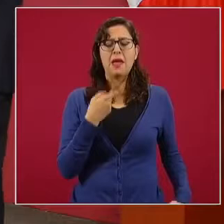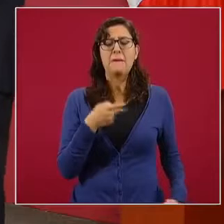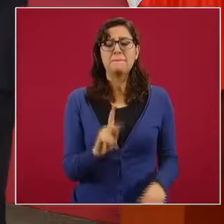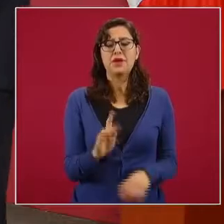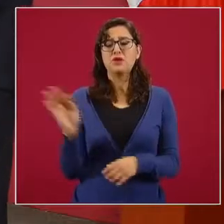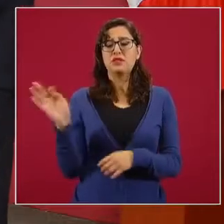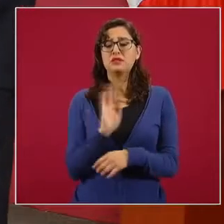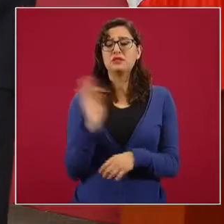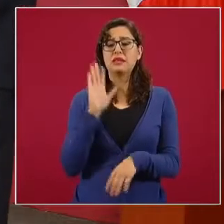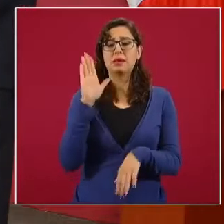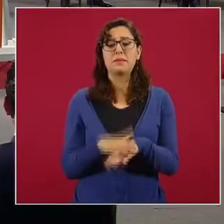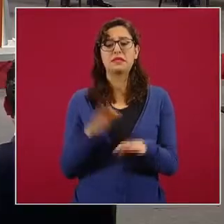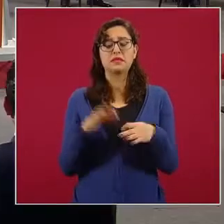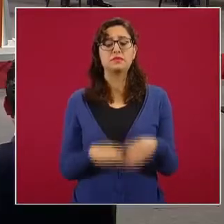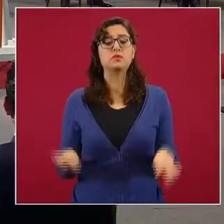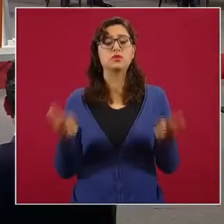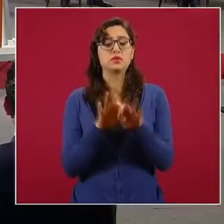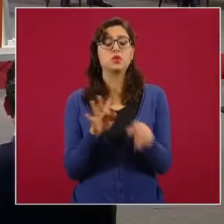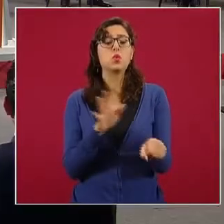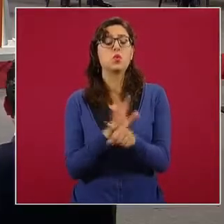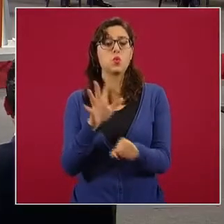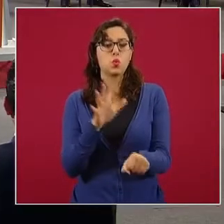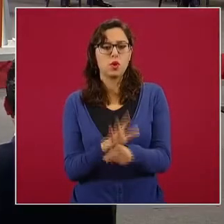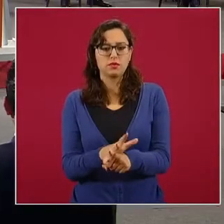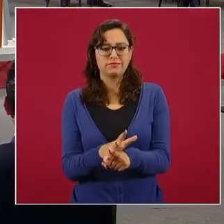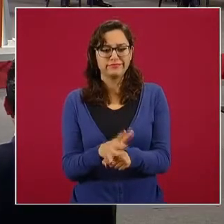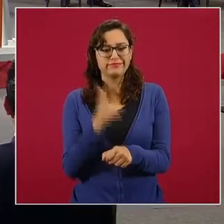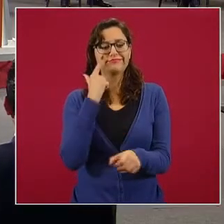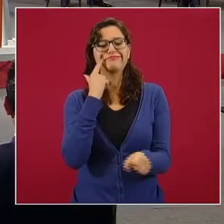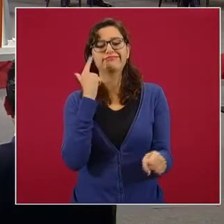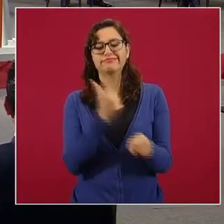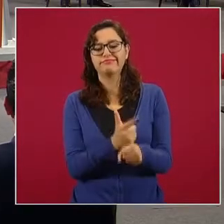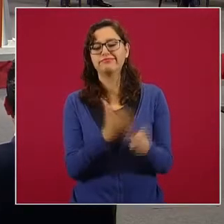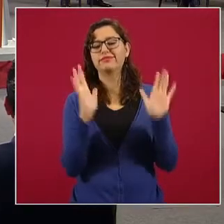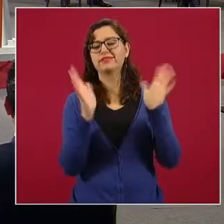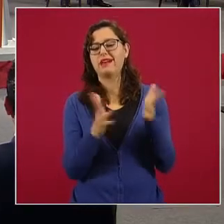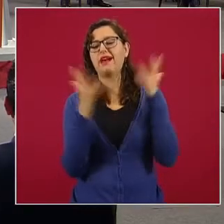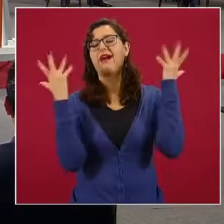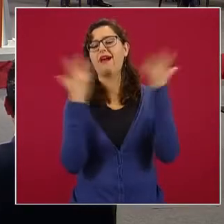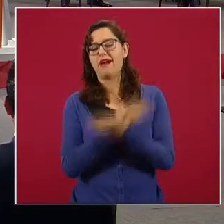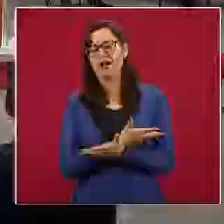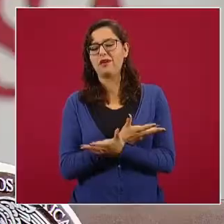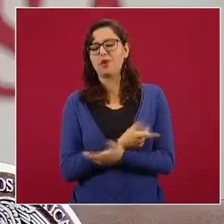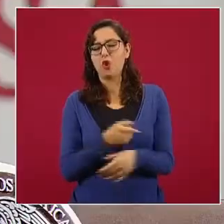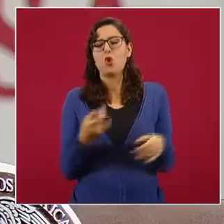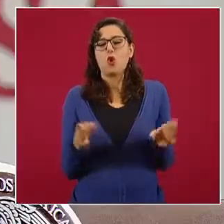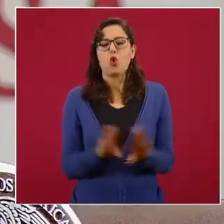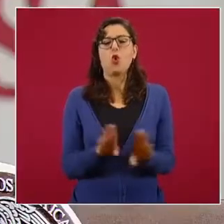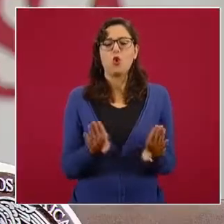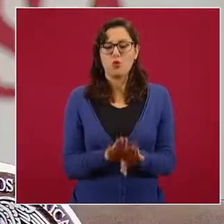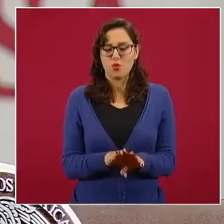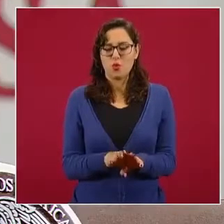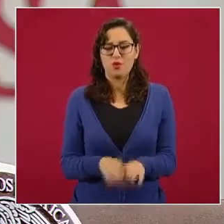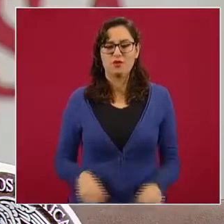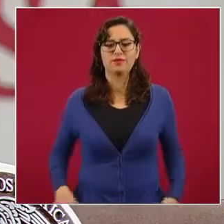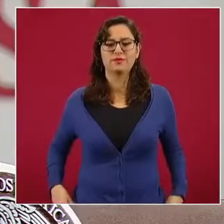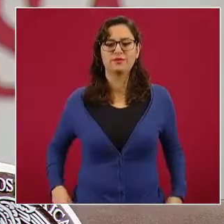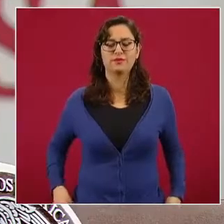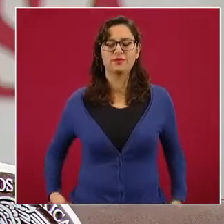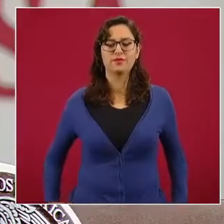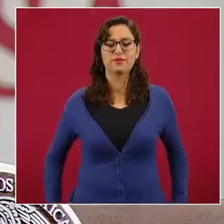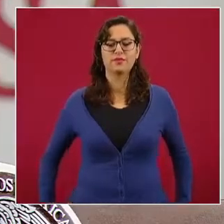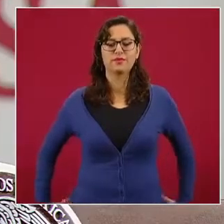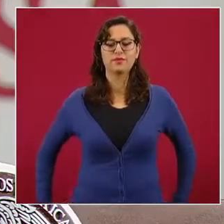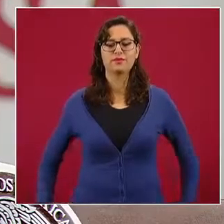que nos permitió entender el modus operandi. Ya lo comentaba el presidente, en nuestro país